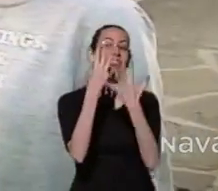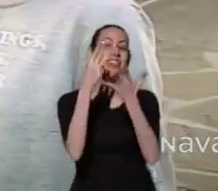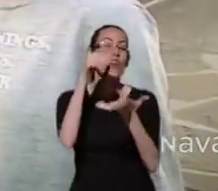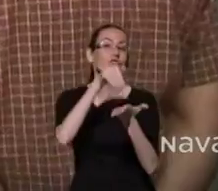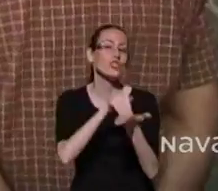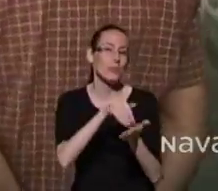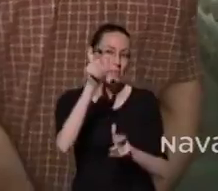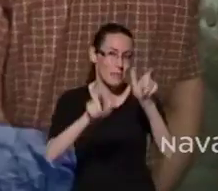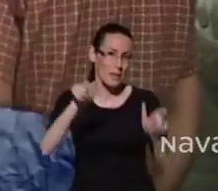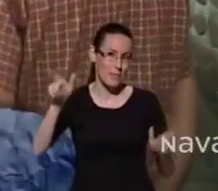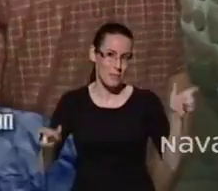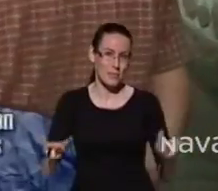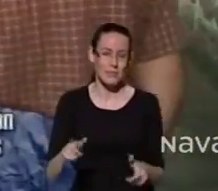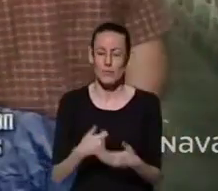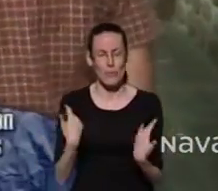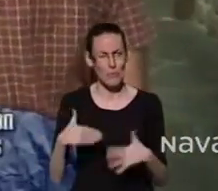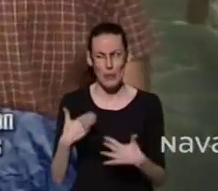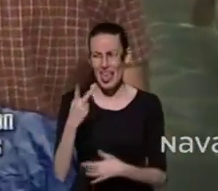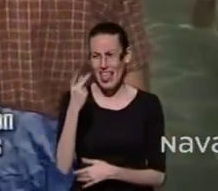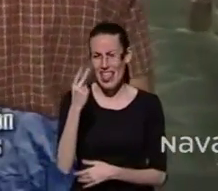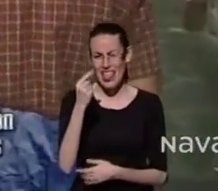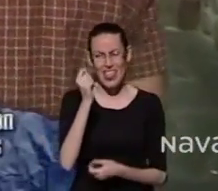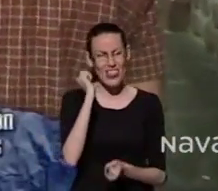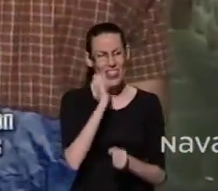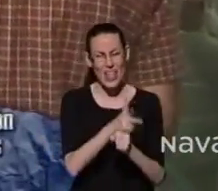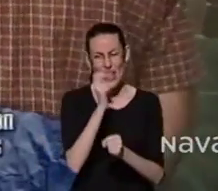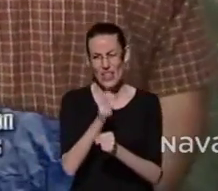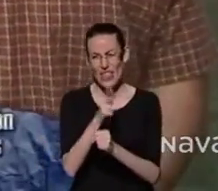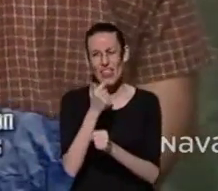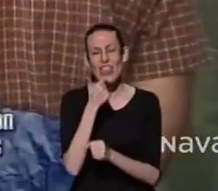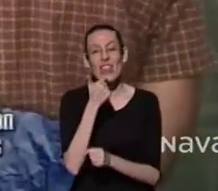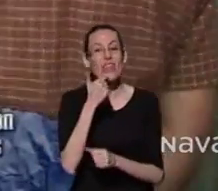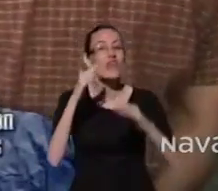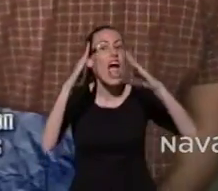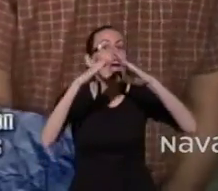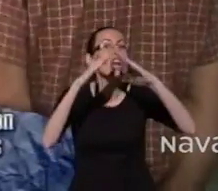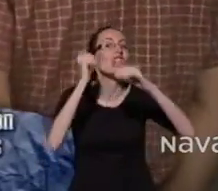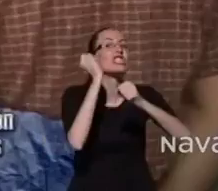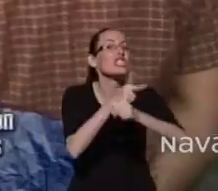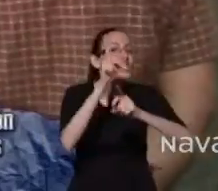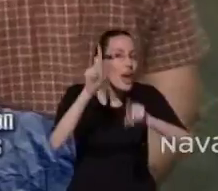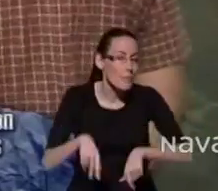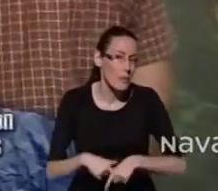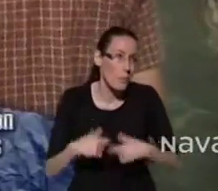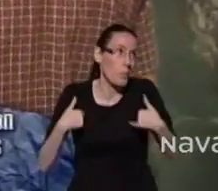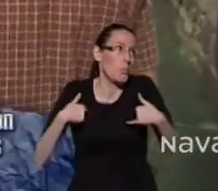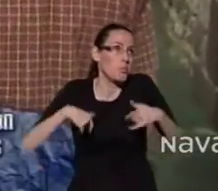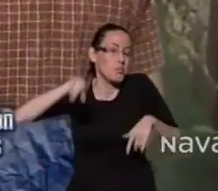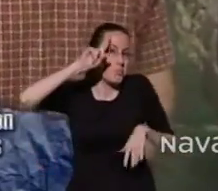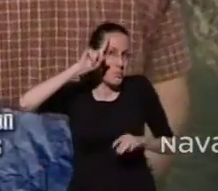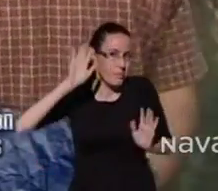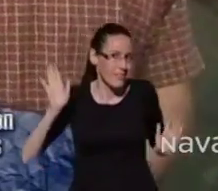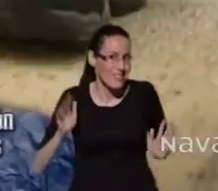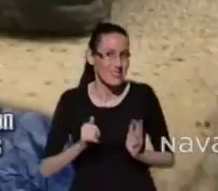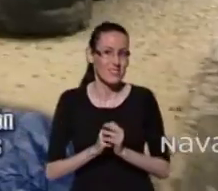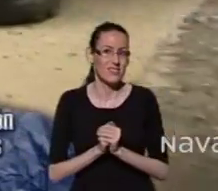dinero. Increíble, según dicen caseríos, pero yo no sé, tanto como caseríos. Ya sé de un socio